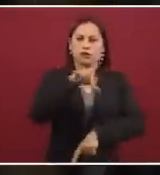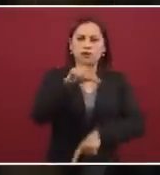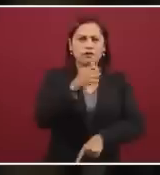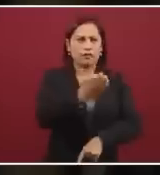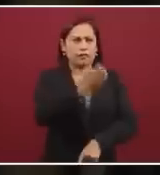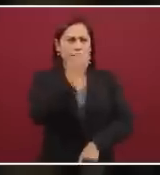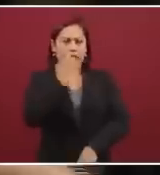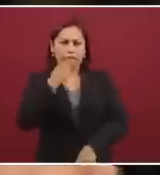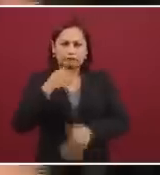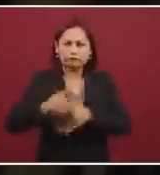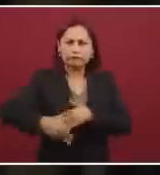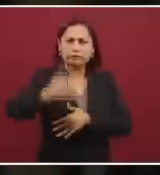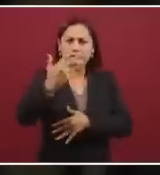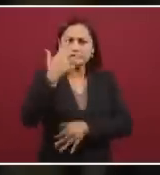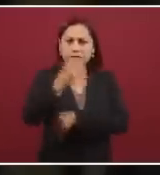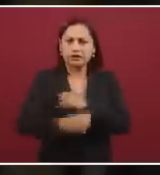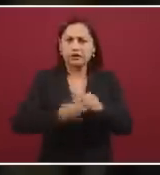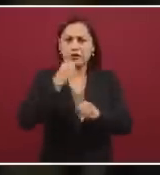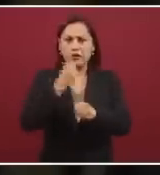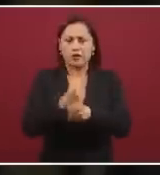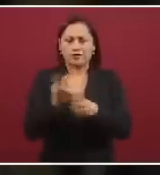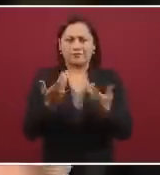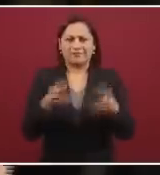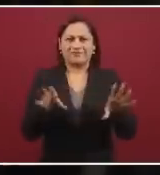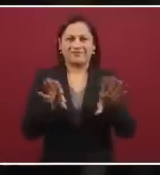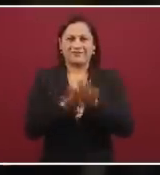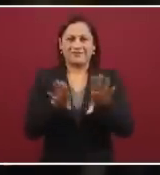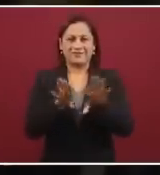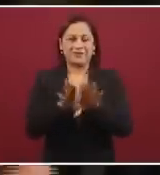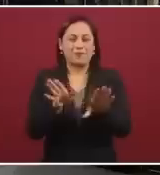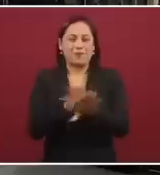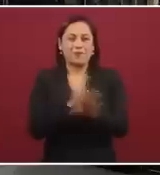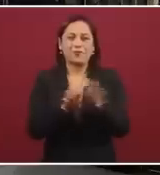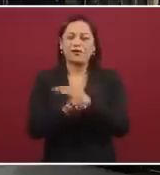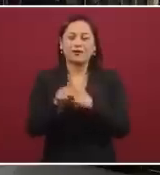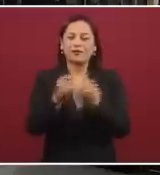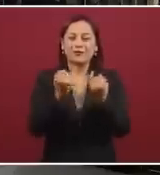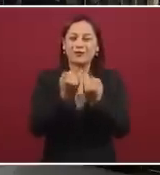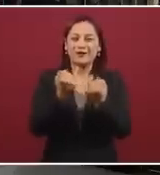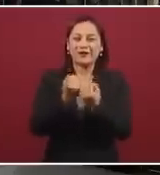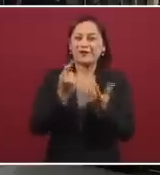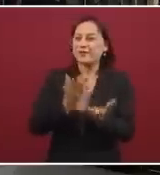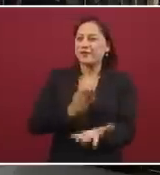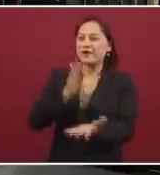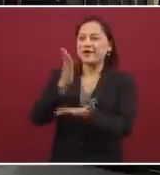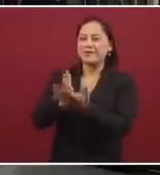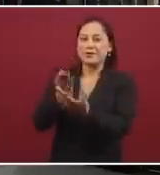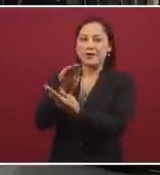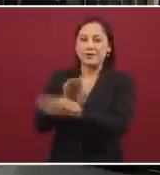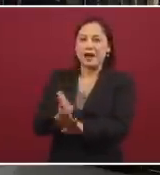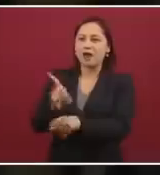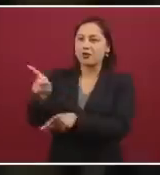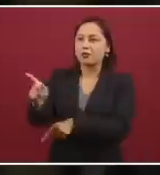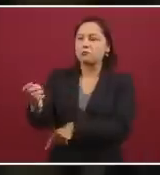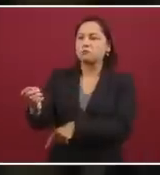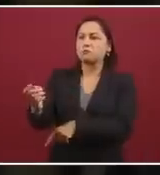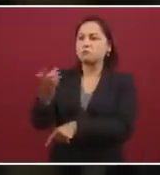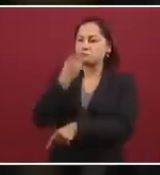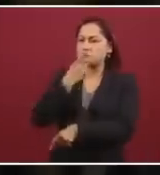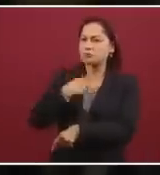con un banco para pagar dos años y de repente le salen pues vas a pagar cinco no cree que si hay un engaño